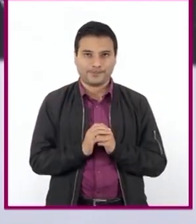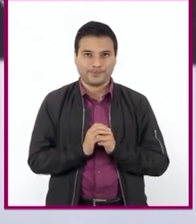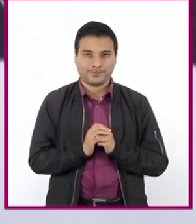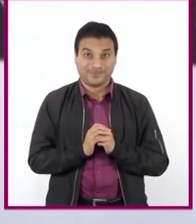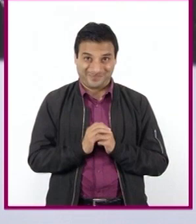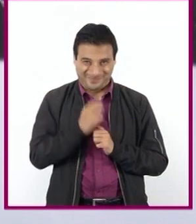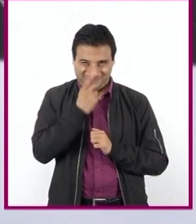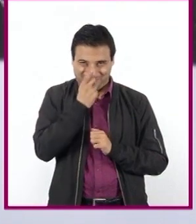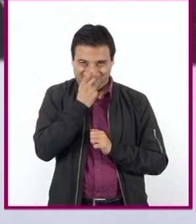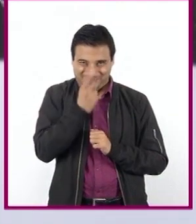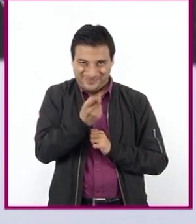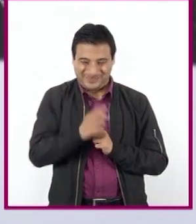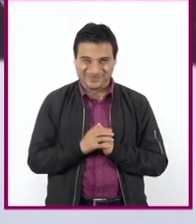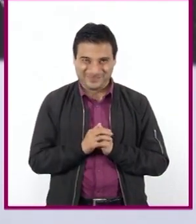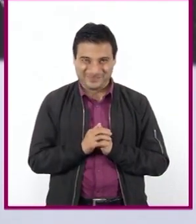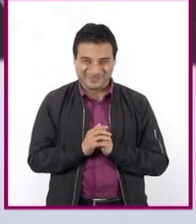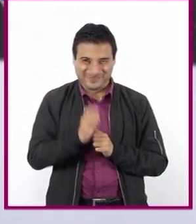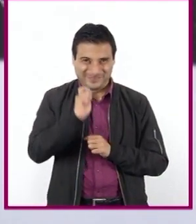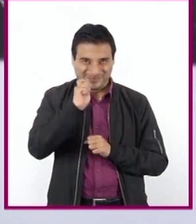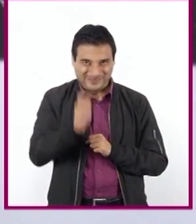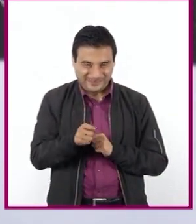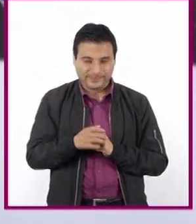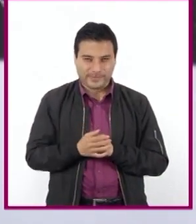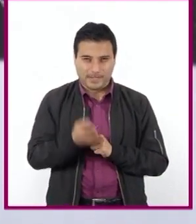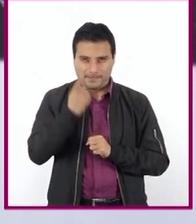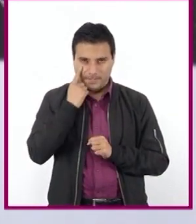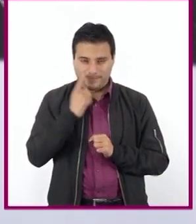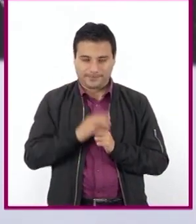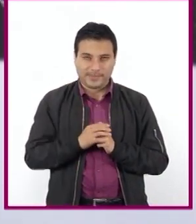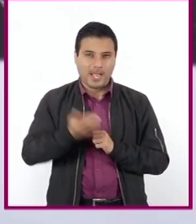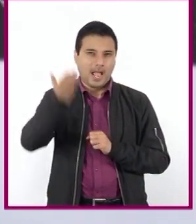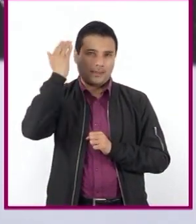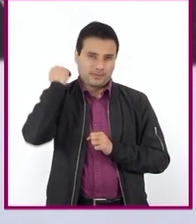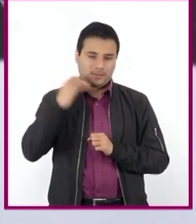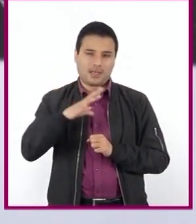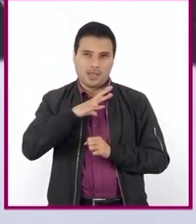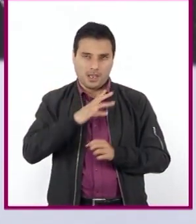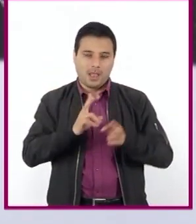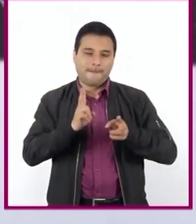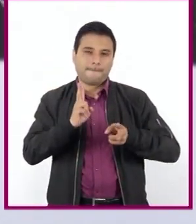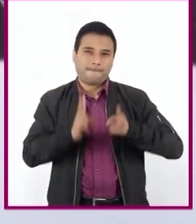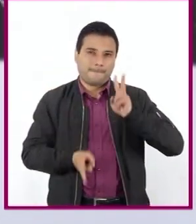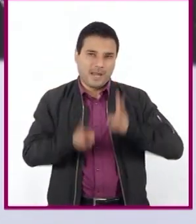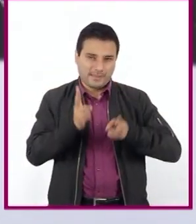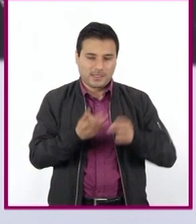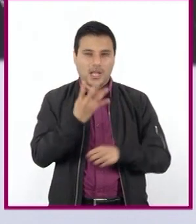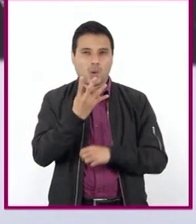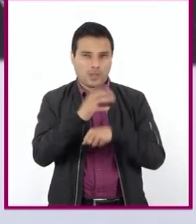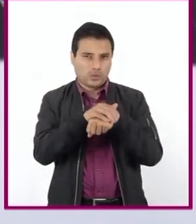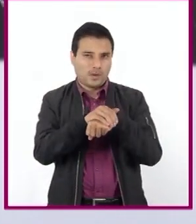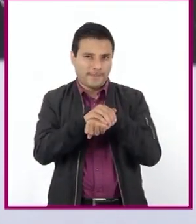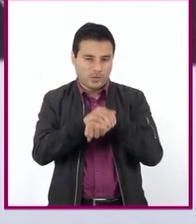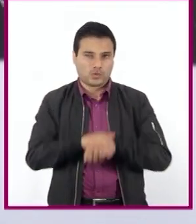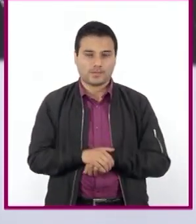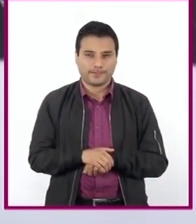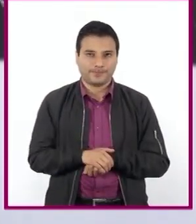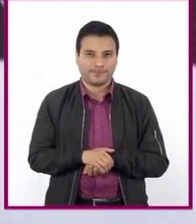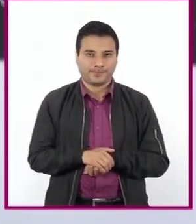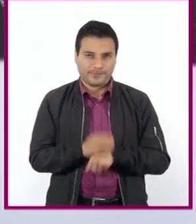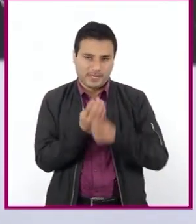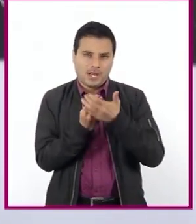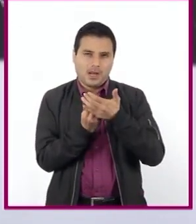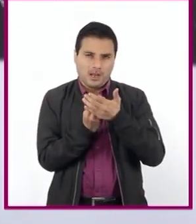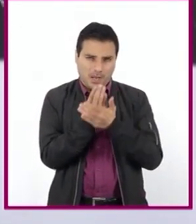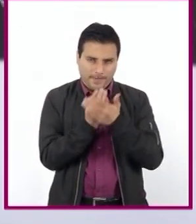dicho anteriormente me lleva a una plática que tuvimos el otro día entre 4 amigos. Era una mañana